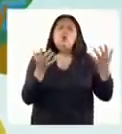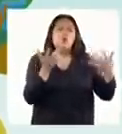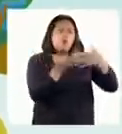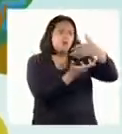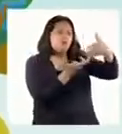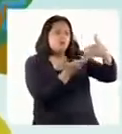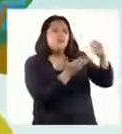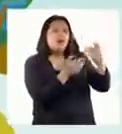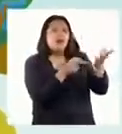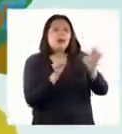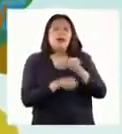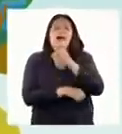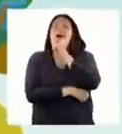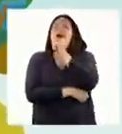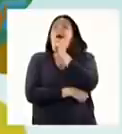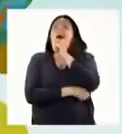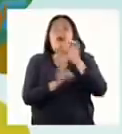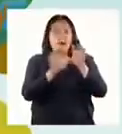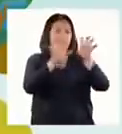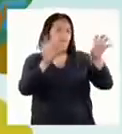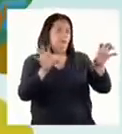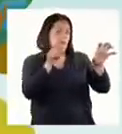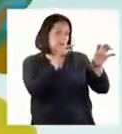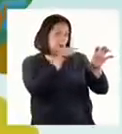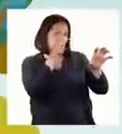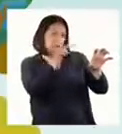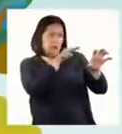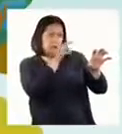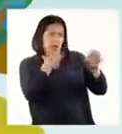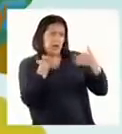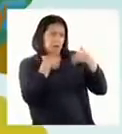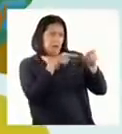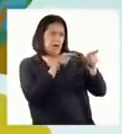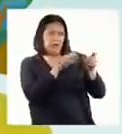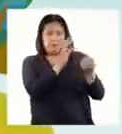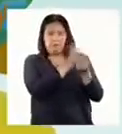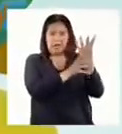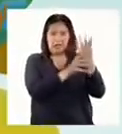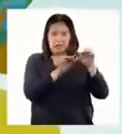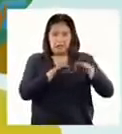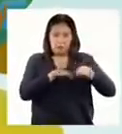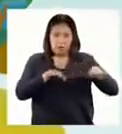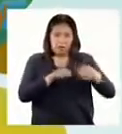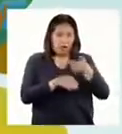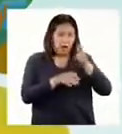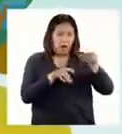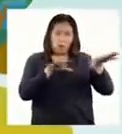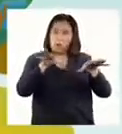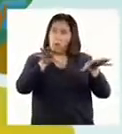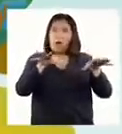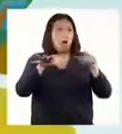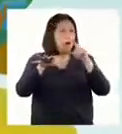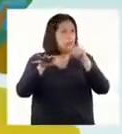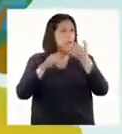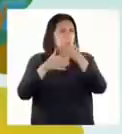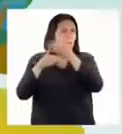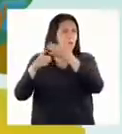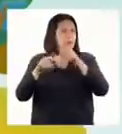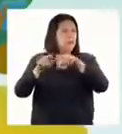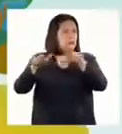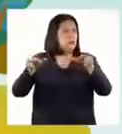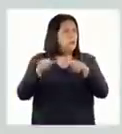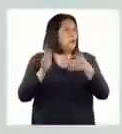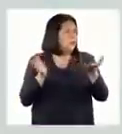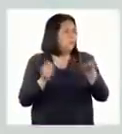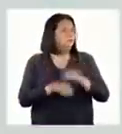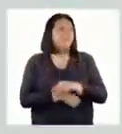otros. Ajá, en ambas imágenes veo diferentes animales, plantas, suelo, agua. Todos están compartiendo el mismo